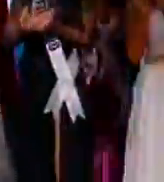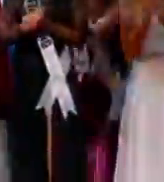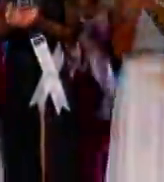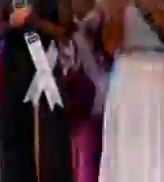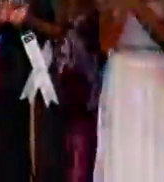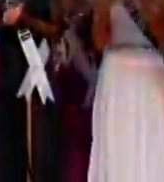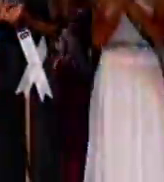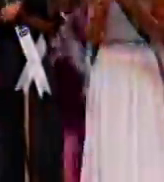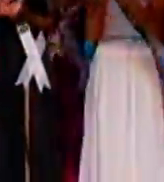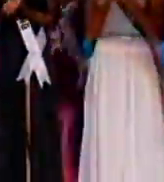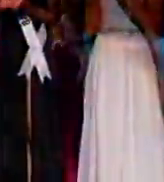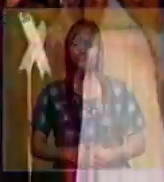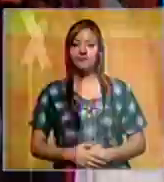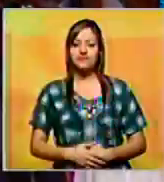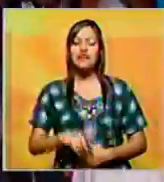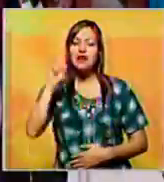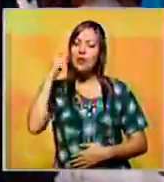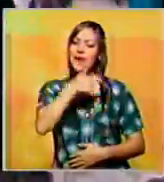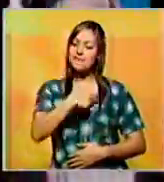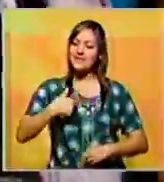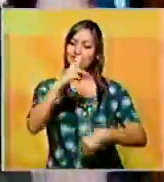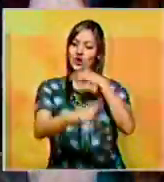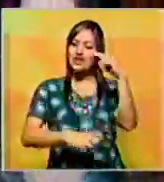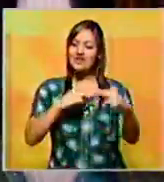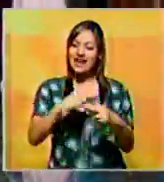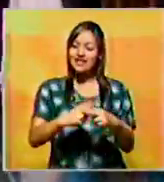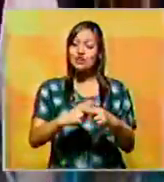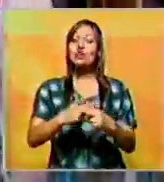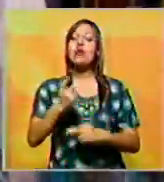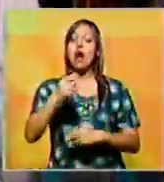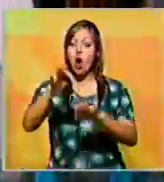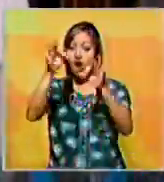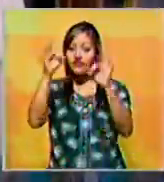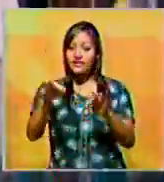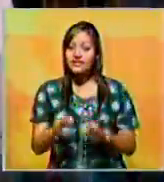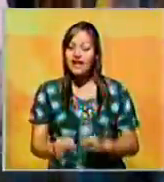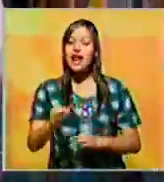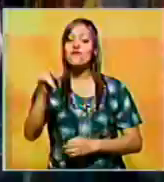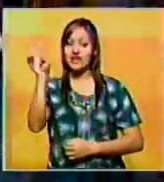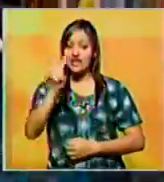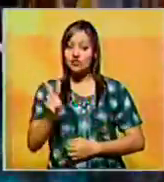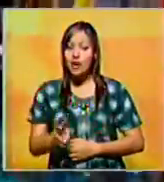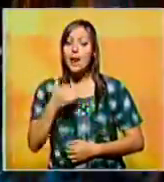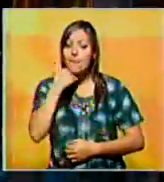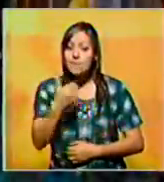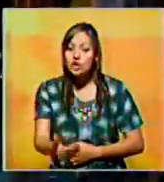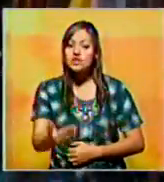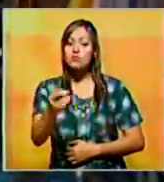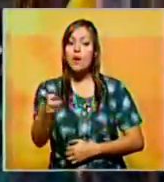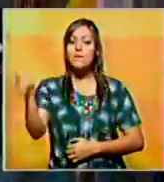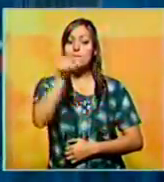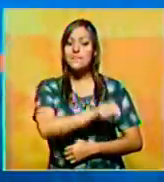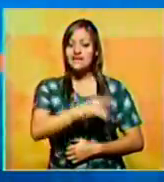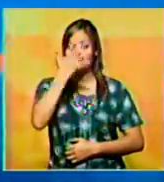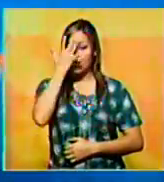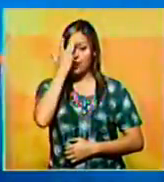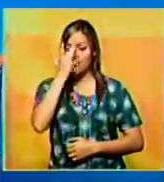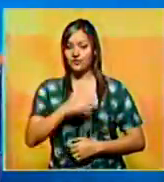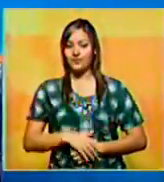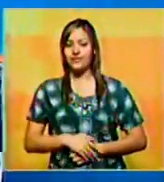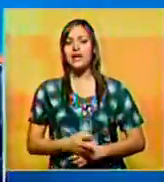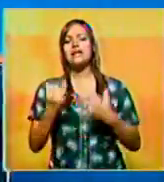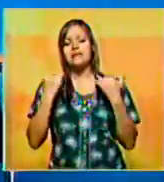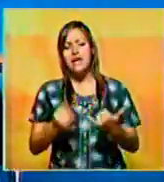Recordemos que nuestra Miss Universo María Gabriela Isler será recibida de forma oficial en Venezuela el próximo mes de febrero. Y desde